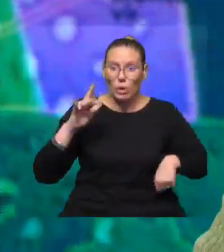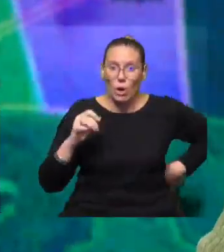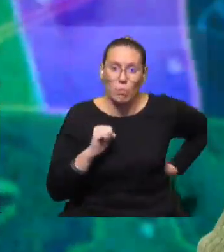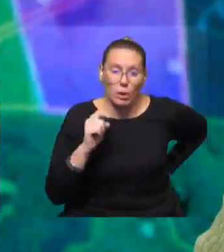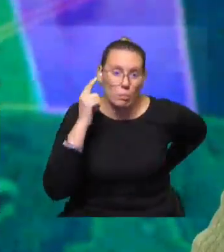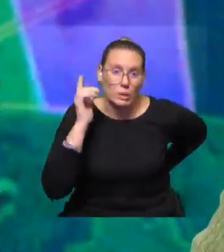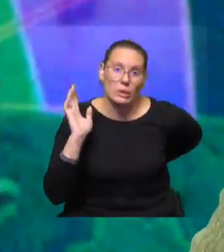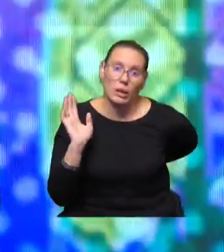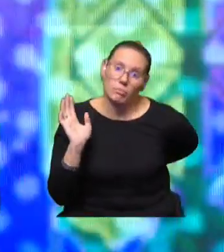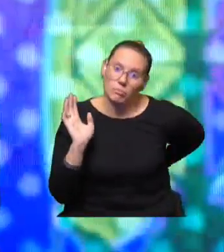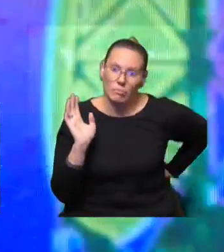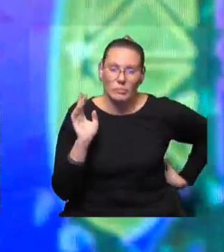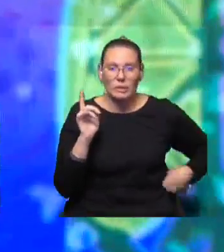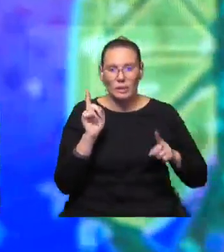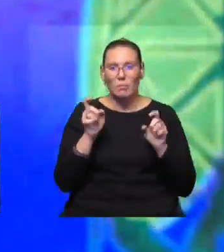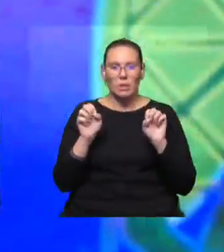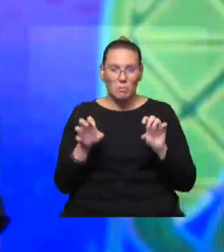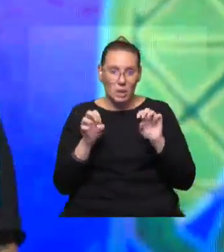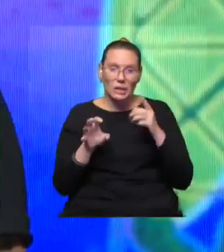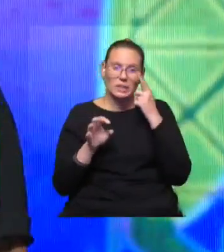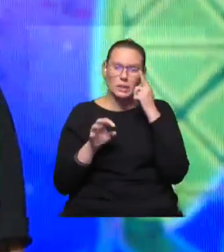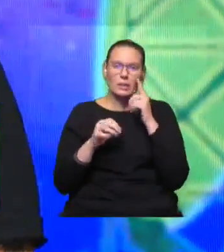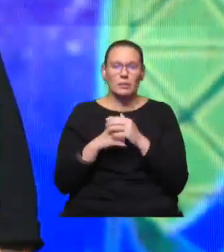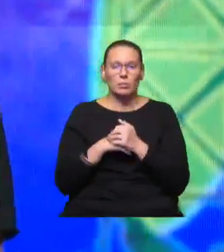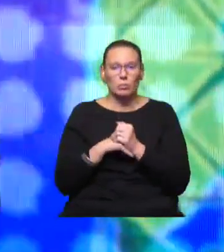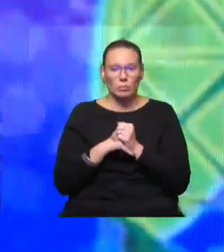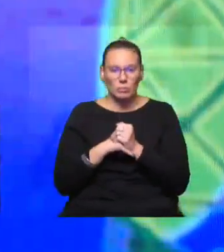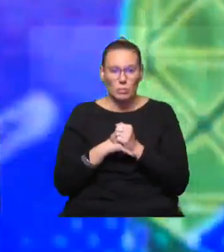estaban listas también Bueno